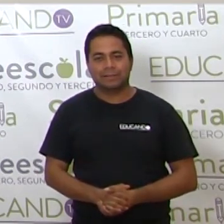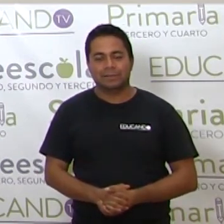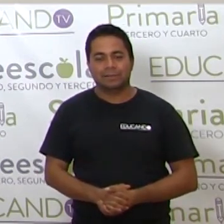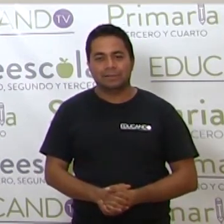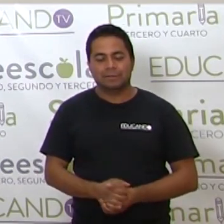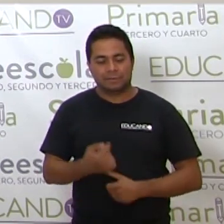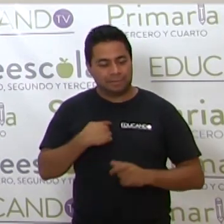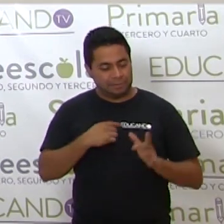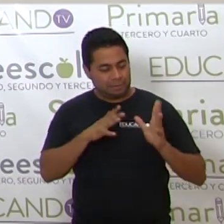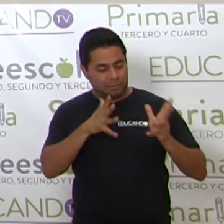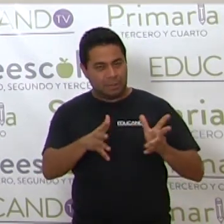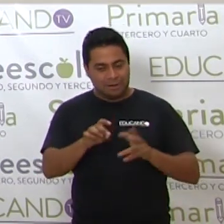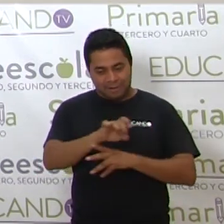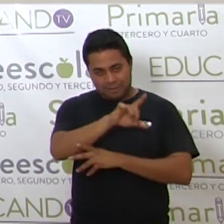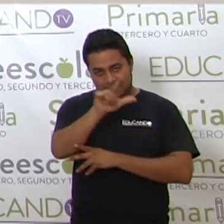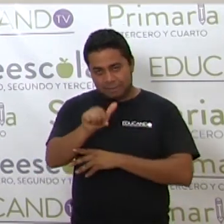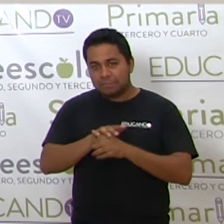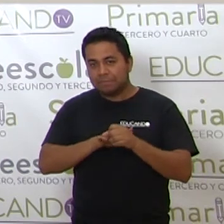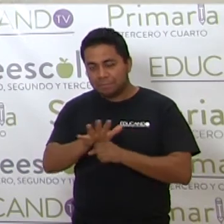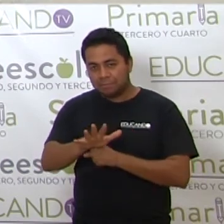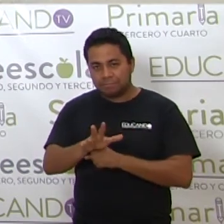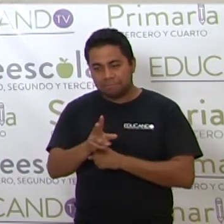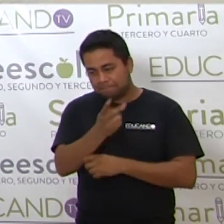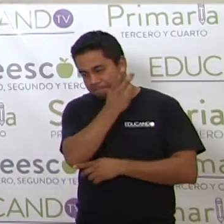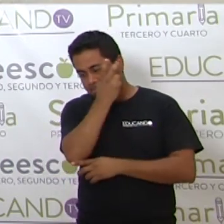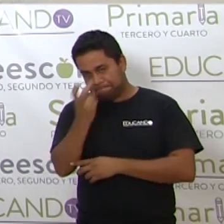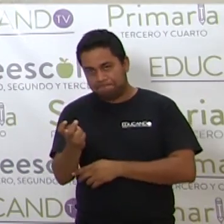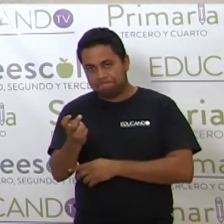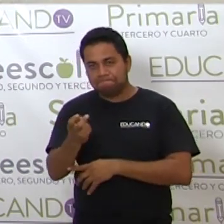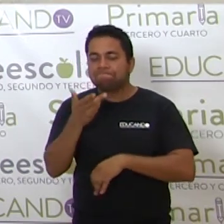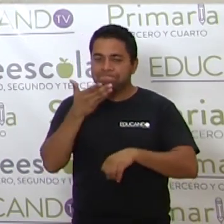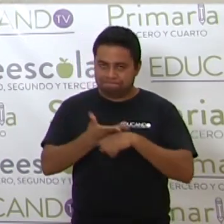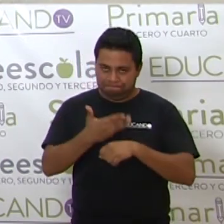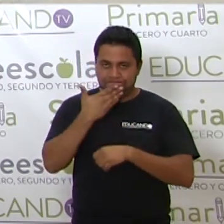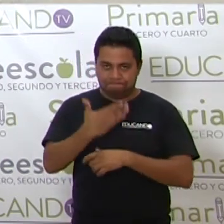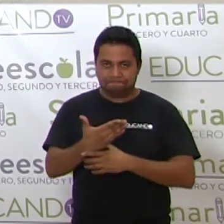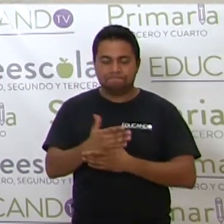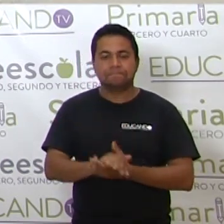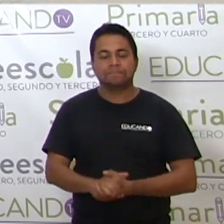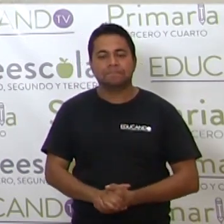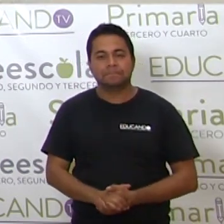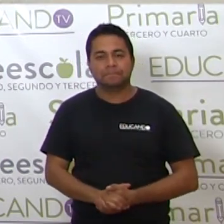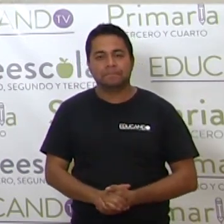estoy aquí luego sigue esta otra muy bien